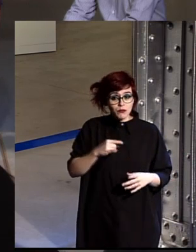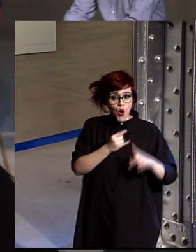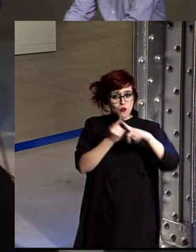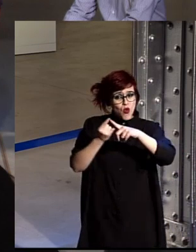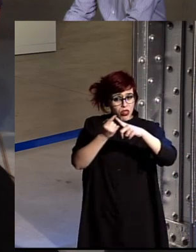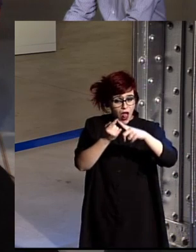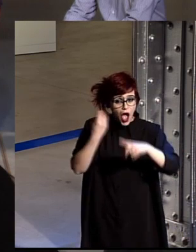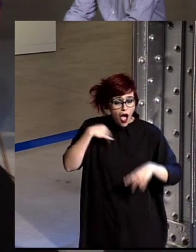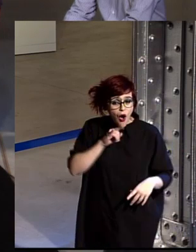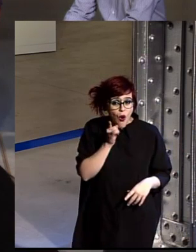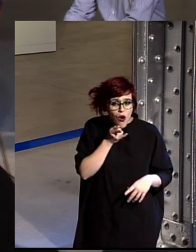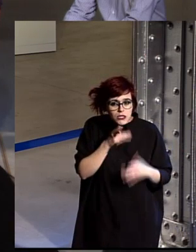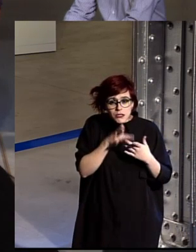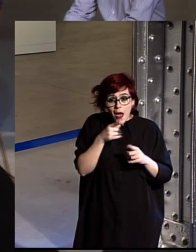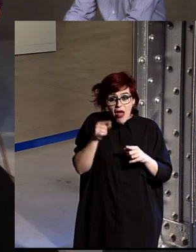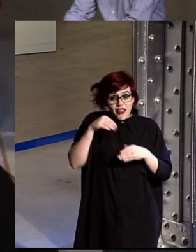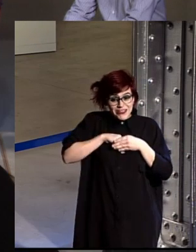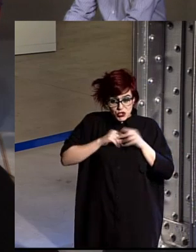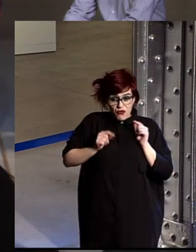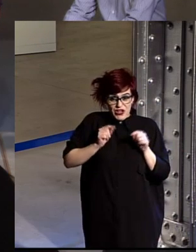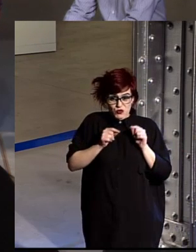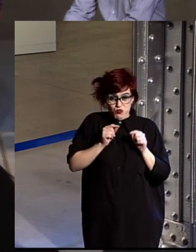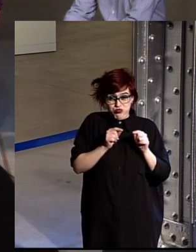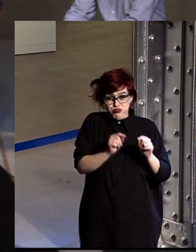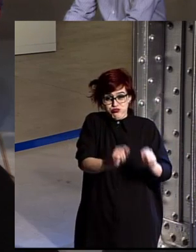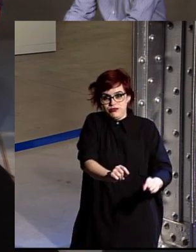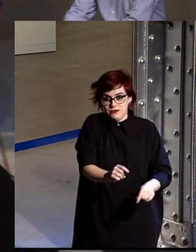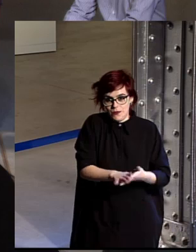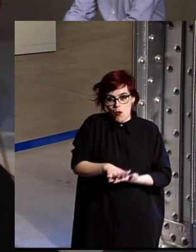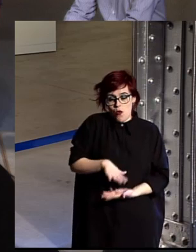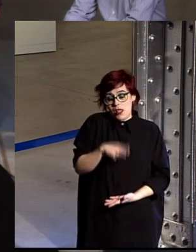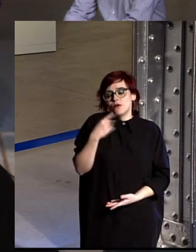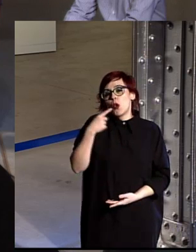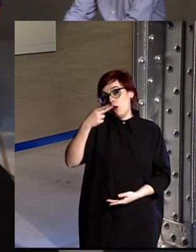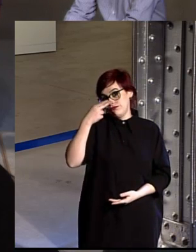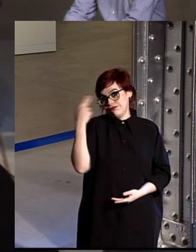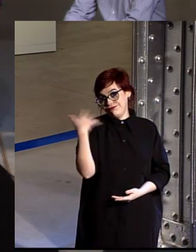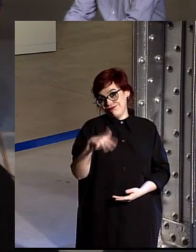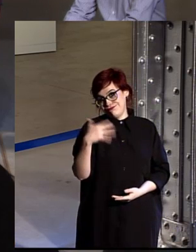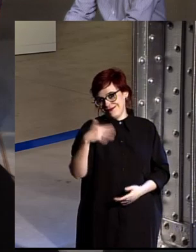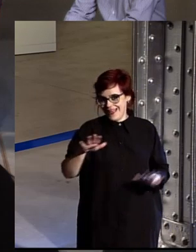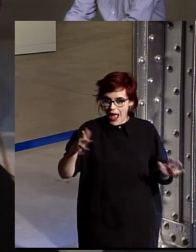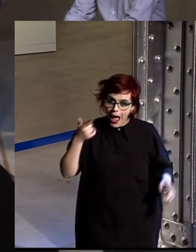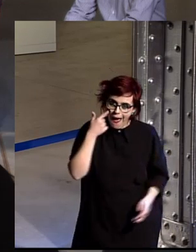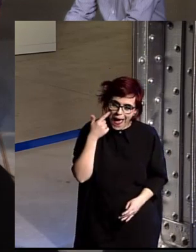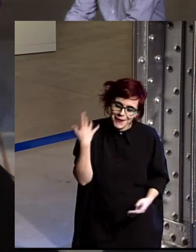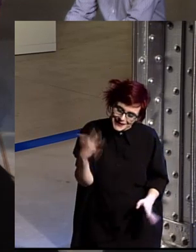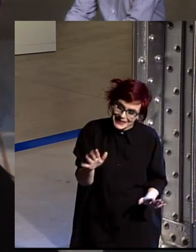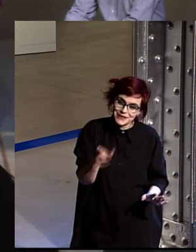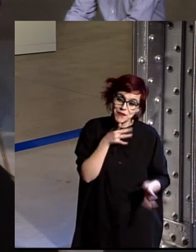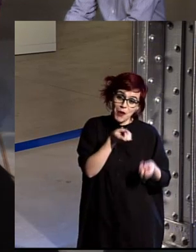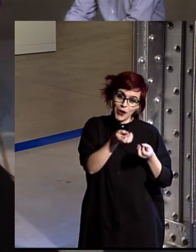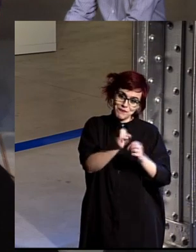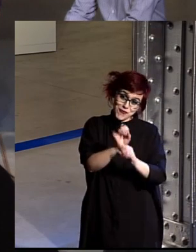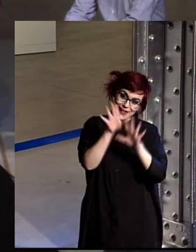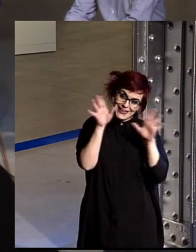unos bichos que están repletos de virus, repletos, son una cochinada. Lo dices como sí, muy interesante, Muy pero yo me los interesante, cargaba, ¿no? Pero, bueno, por lo menos un poquito lejos,